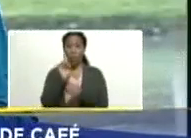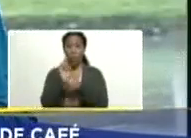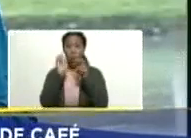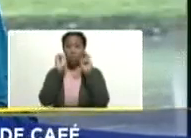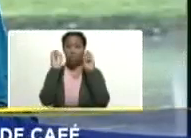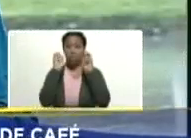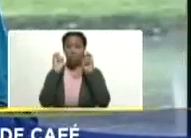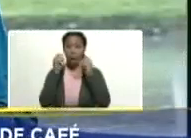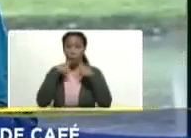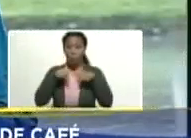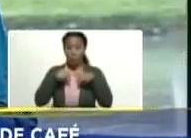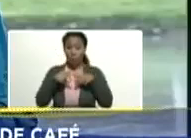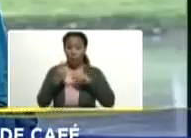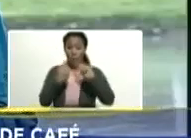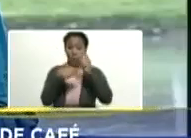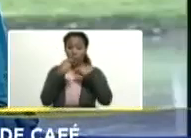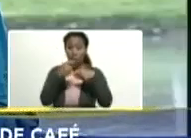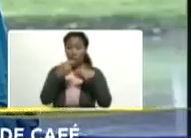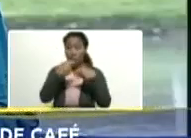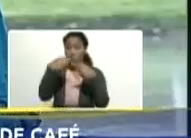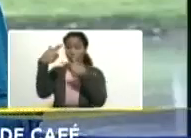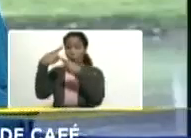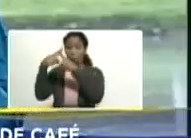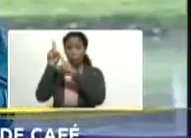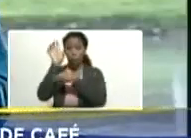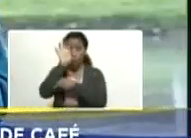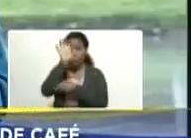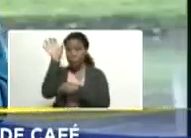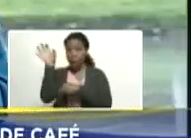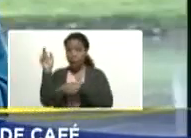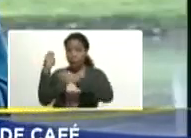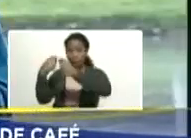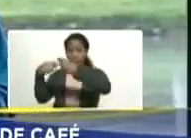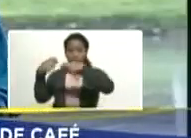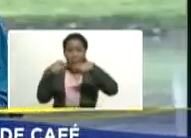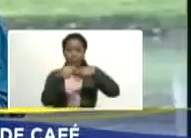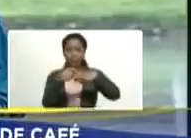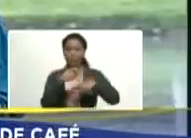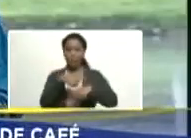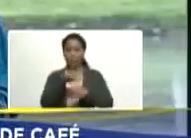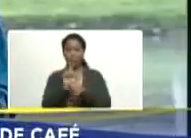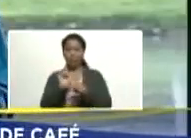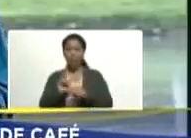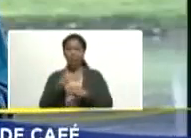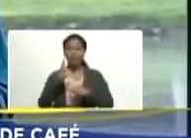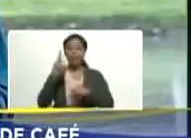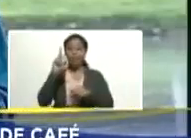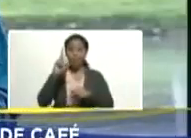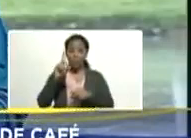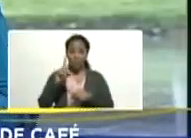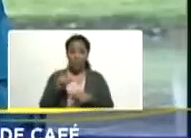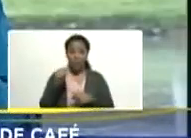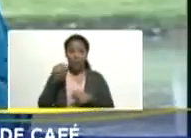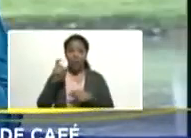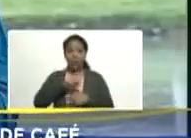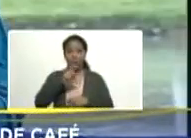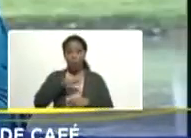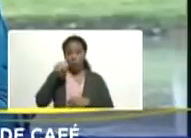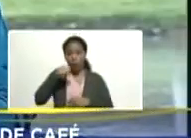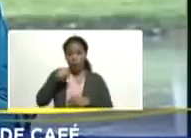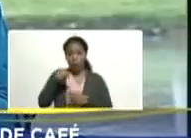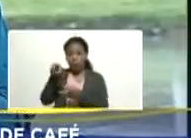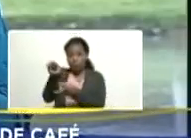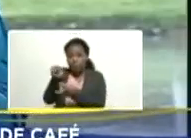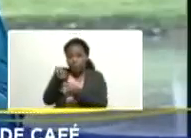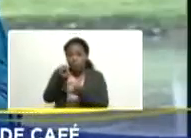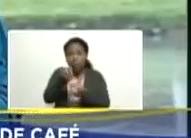exportación ahora y seguirá yendo a la exportación y creciendo a la exportación para que entre divisas al país, para ampliar las